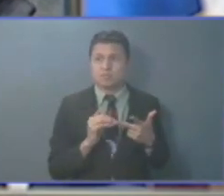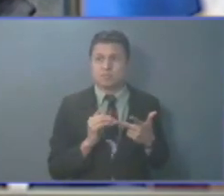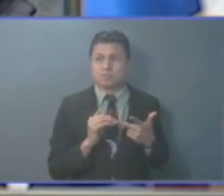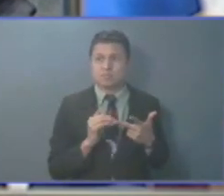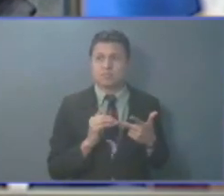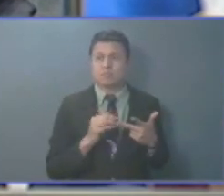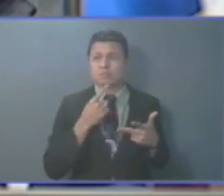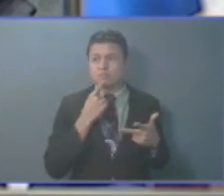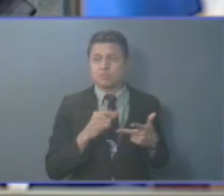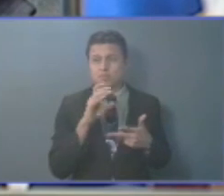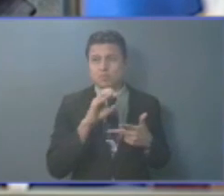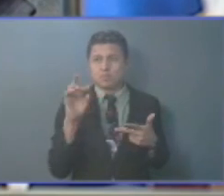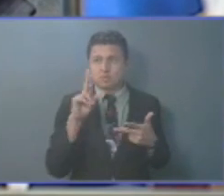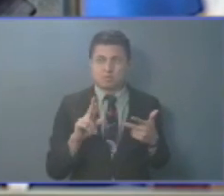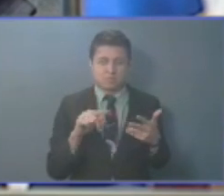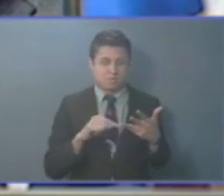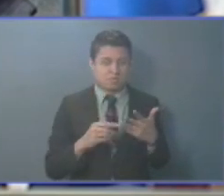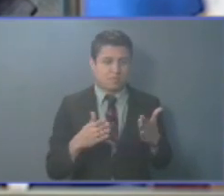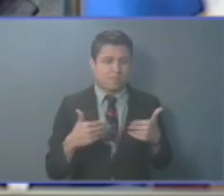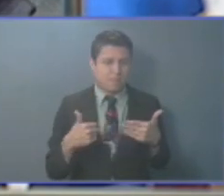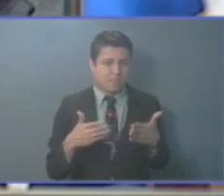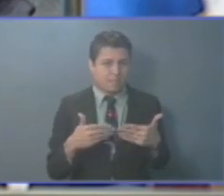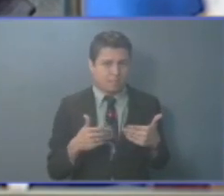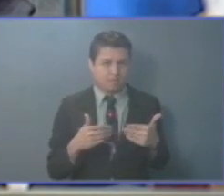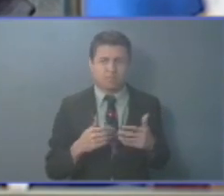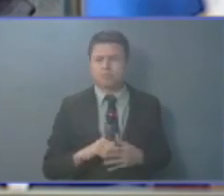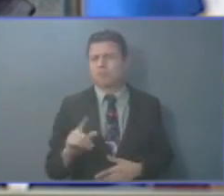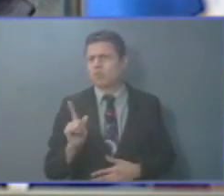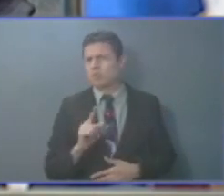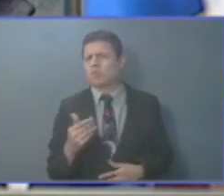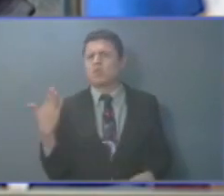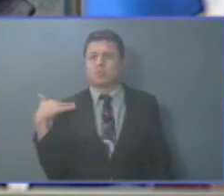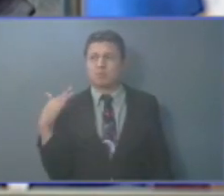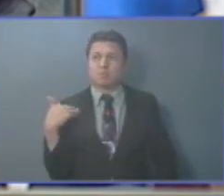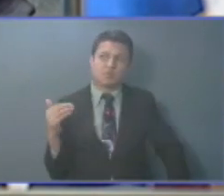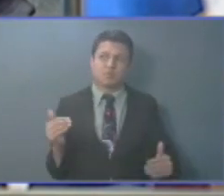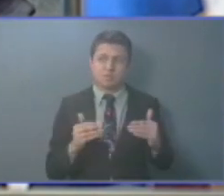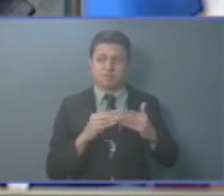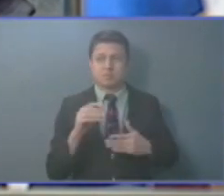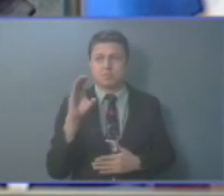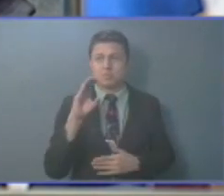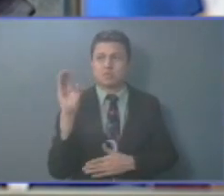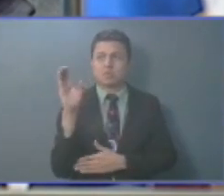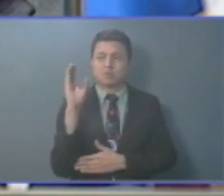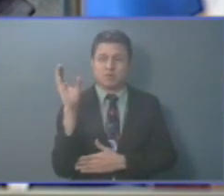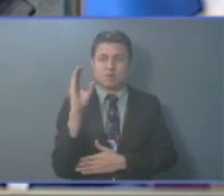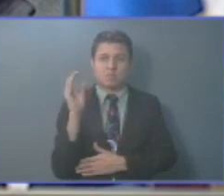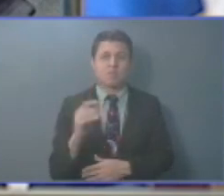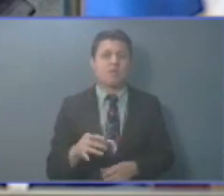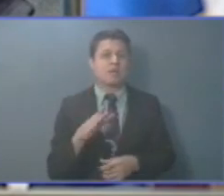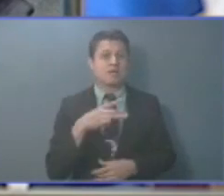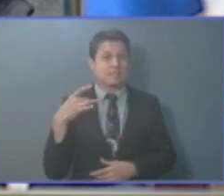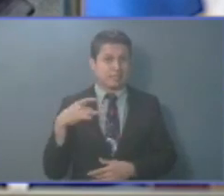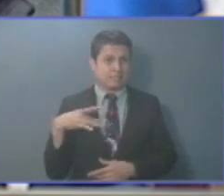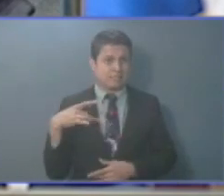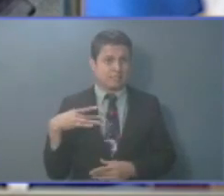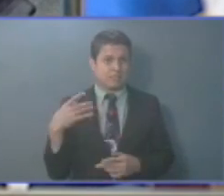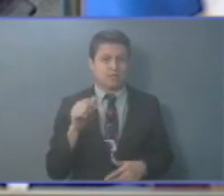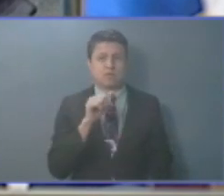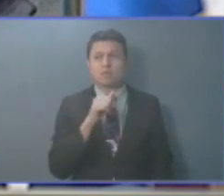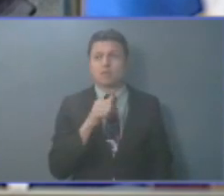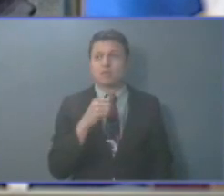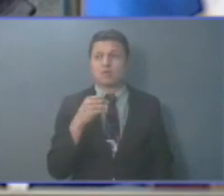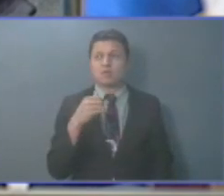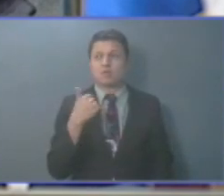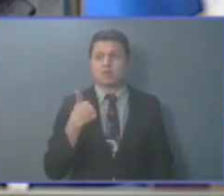y que al mismo tiempo sea igual en Costa Rica y en Panamá. No es casualidad que sea igual en Colombia, en Chile o en Argentina. Es así